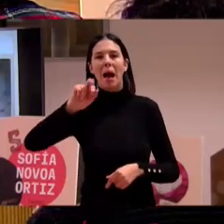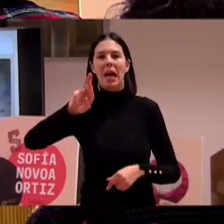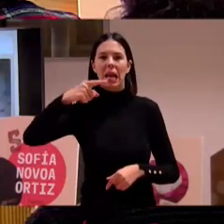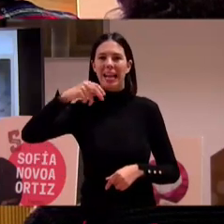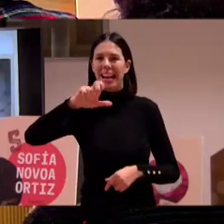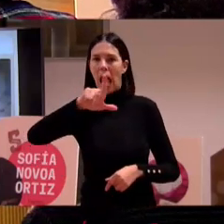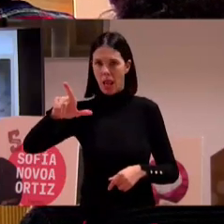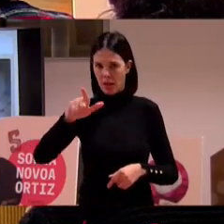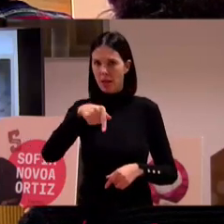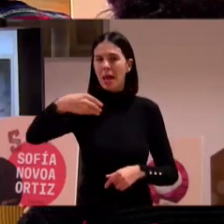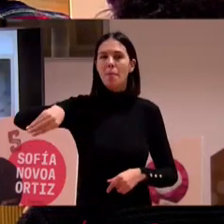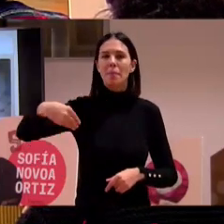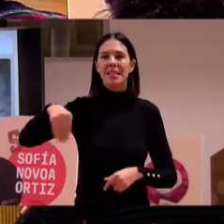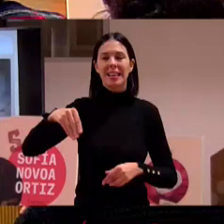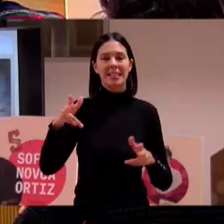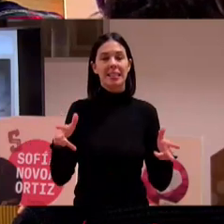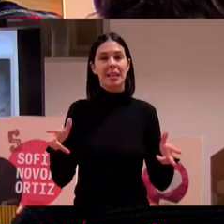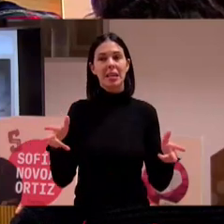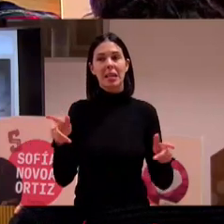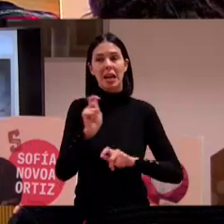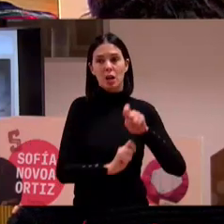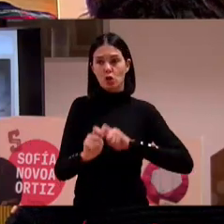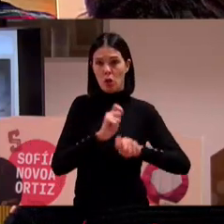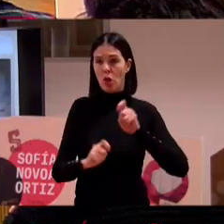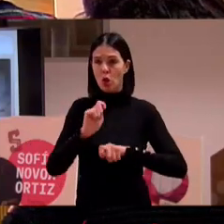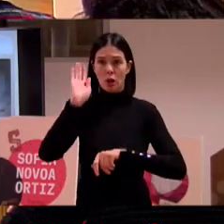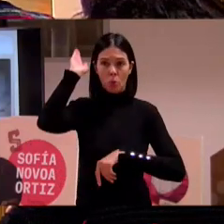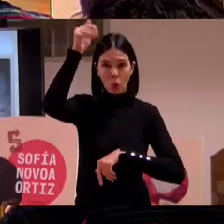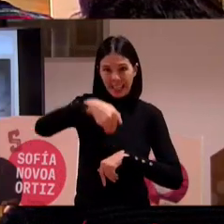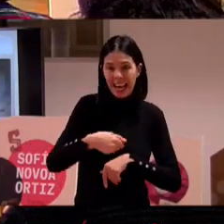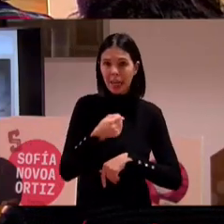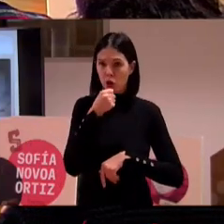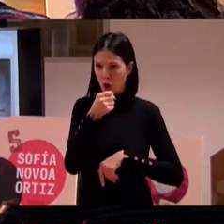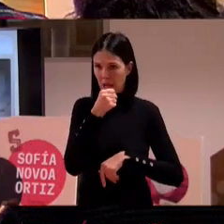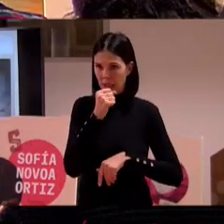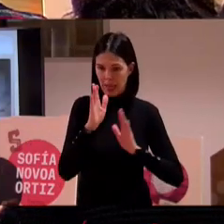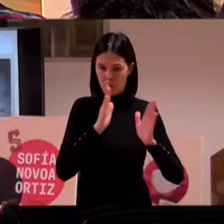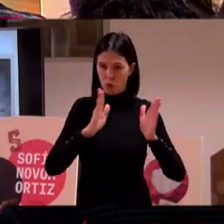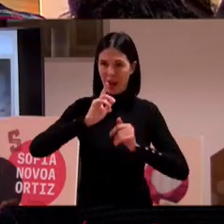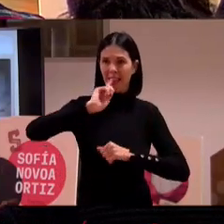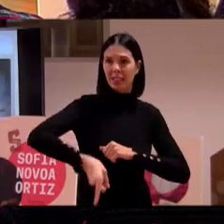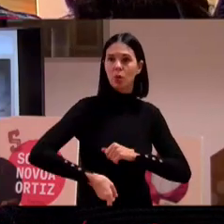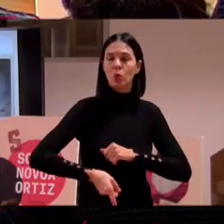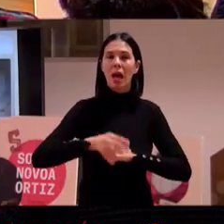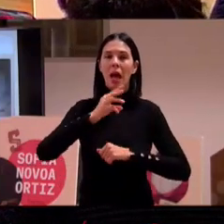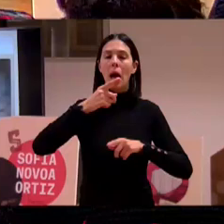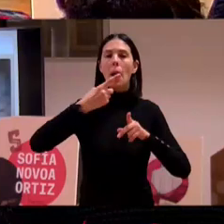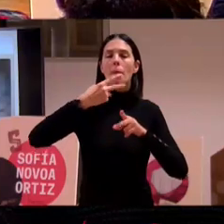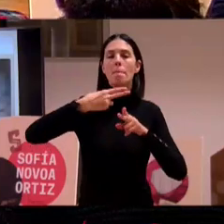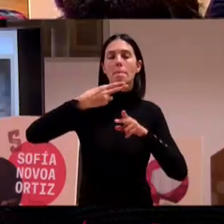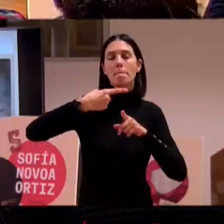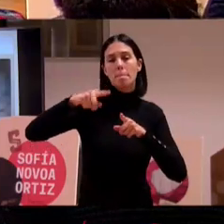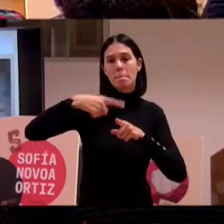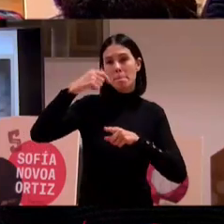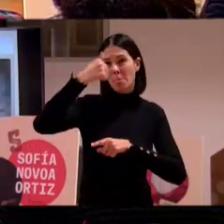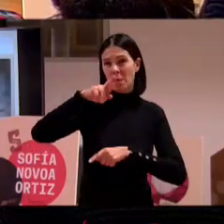y el presidente de la Asociación Republicana Socialista durante la dictadura de Primo de Rivera. La única